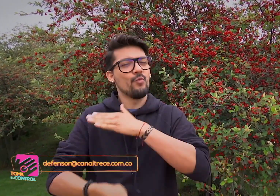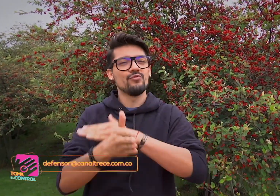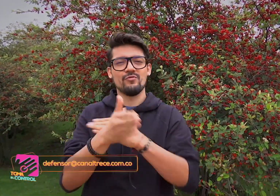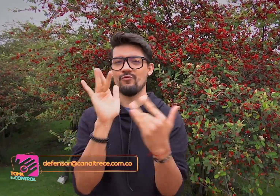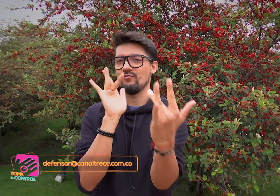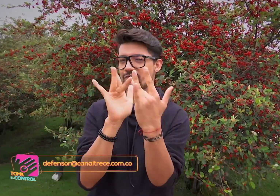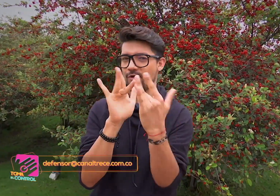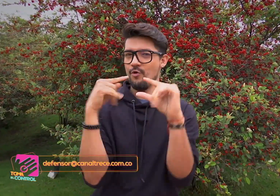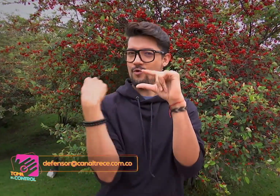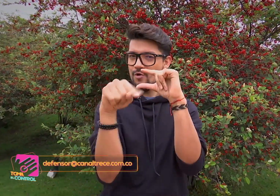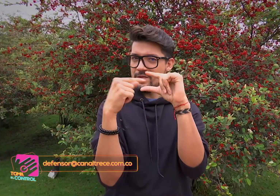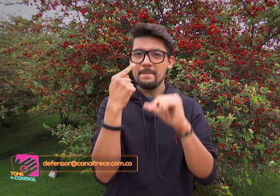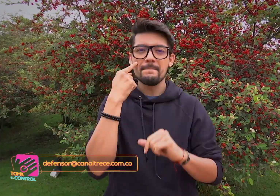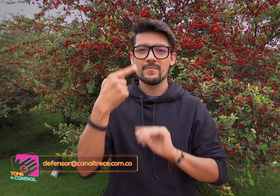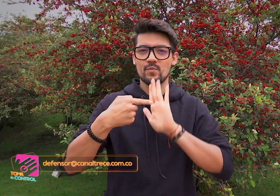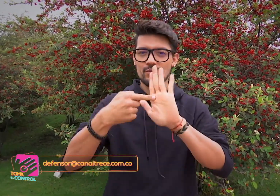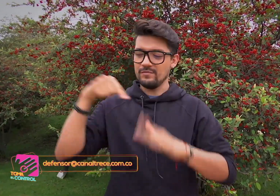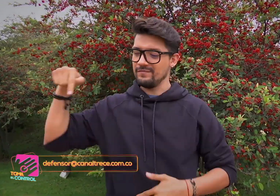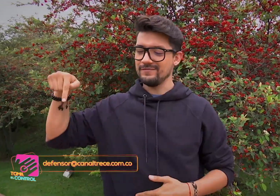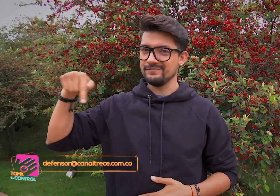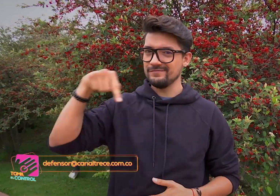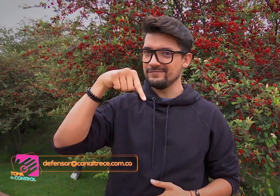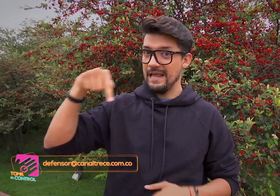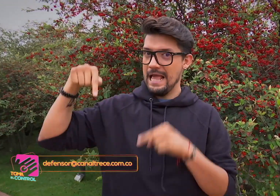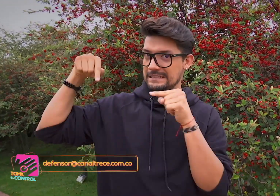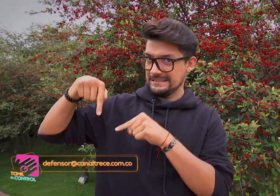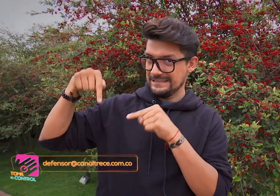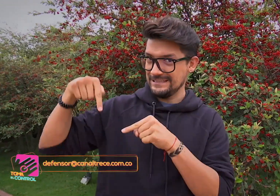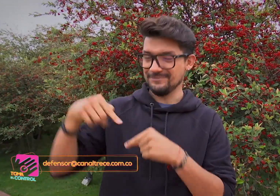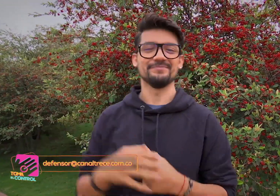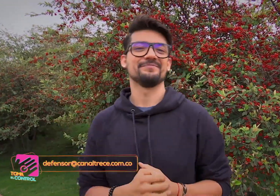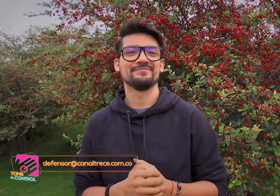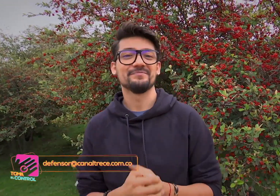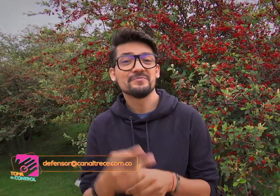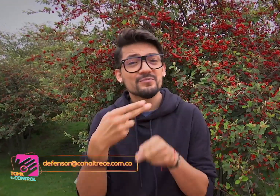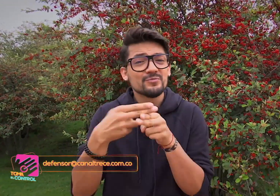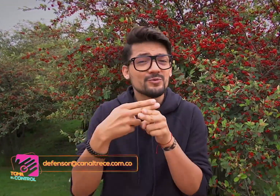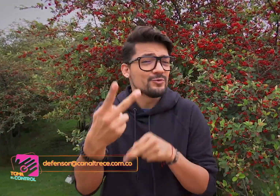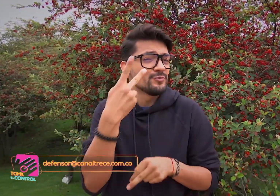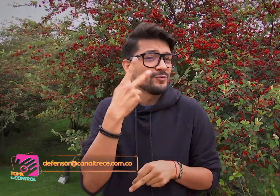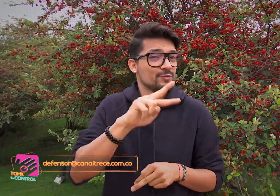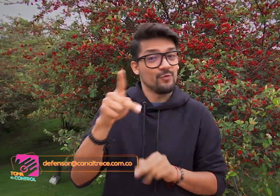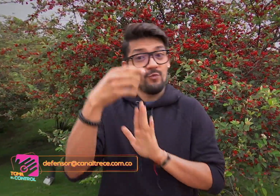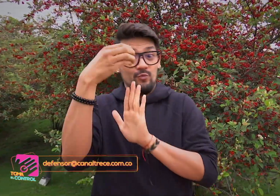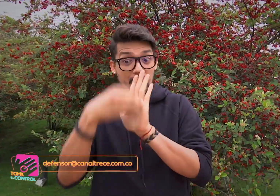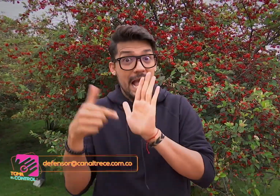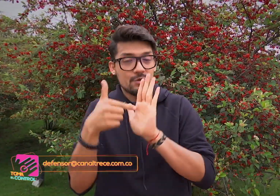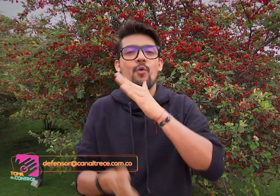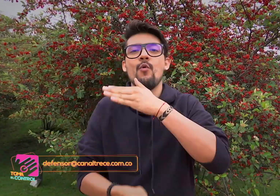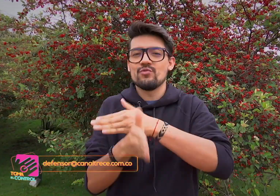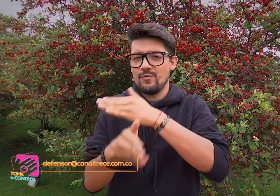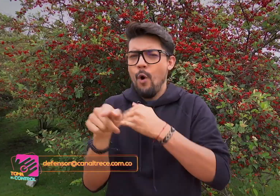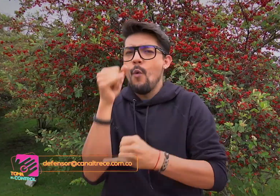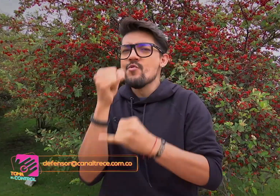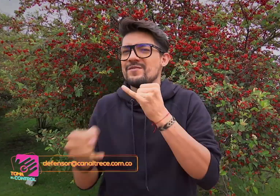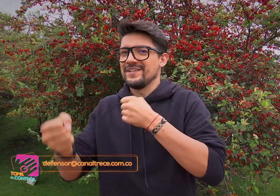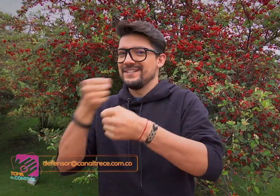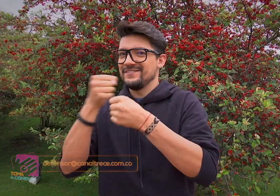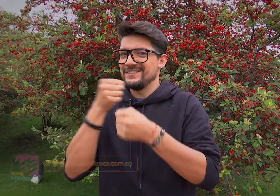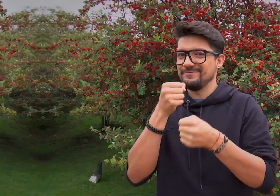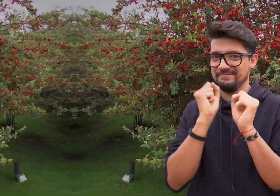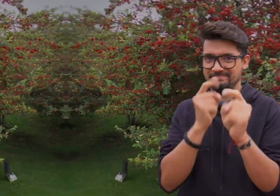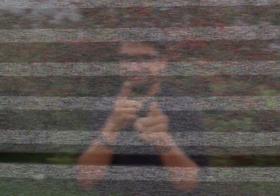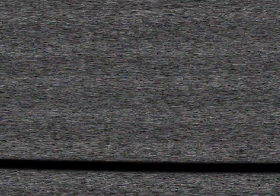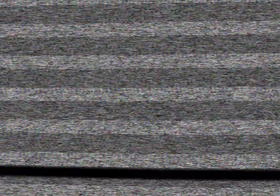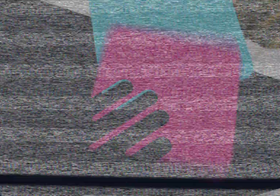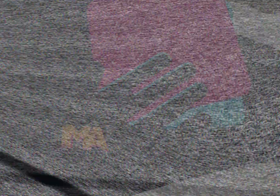estar en contacto con nosotros a través de nuestro correo electrónico, el que aparece aquí abajo. Nos vemos en nuestra próxima entrevista. Chao.